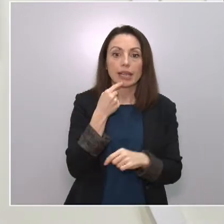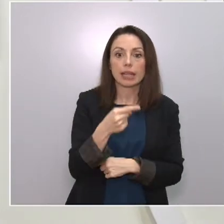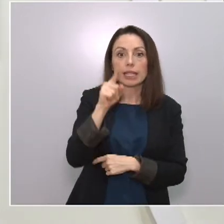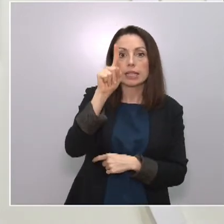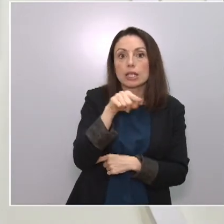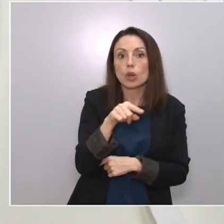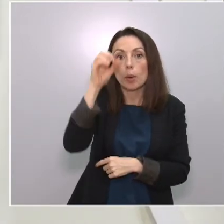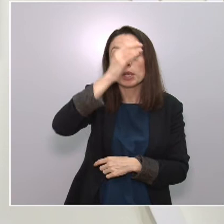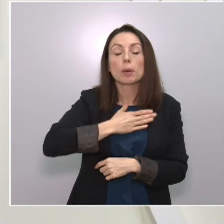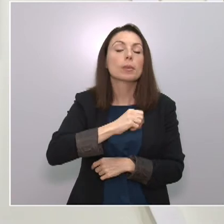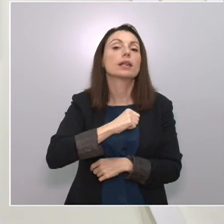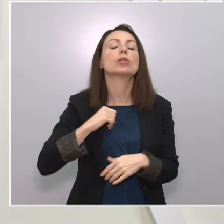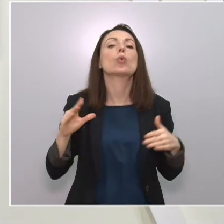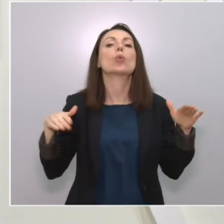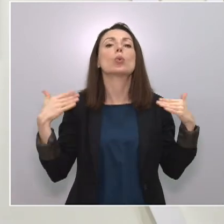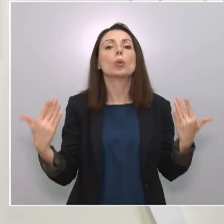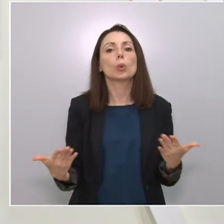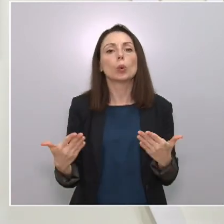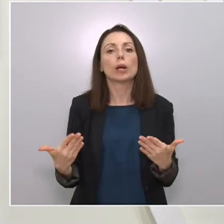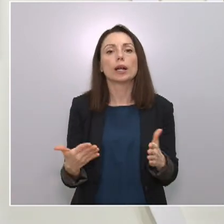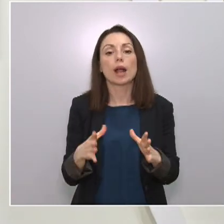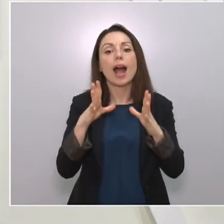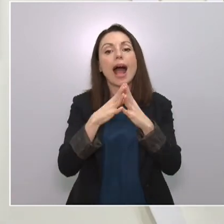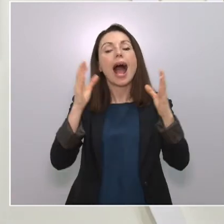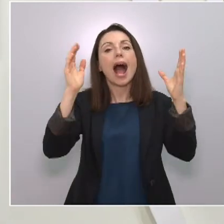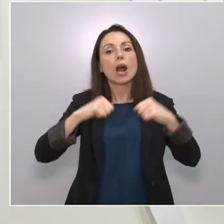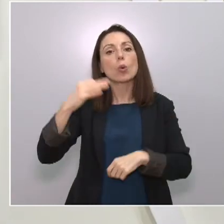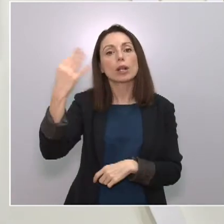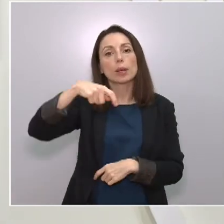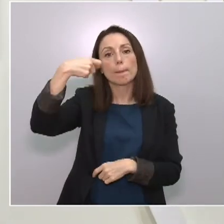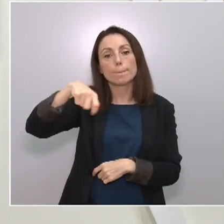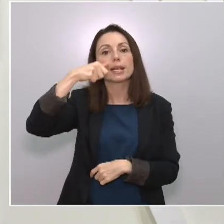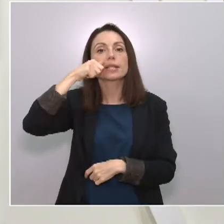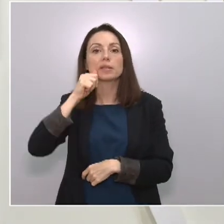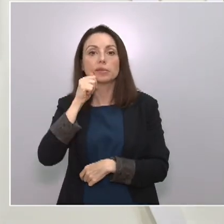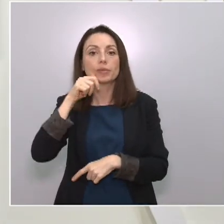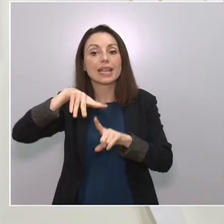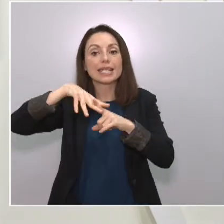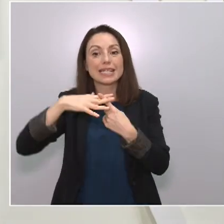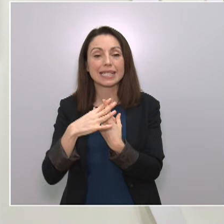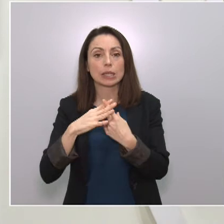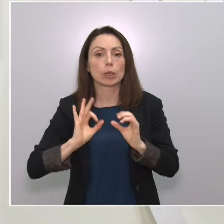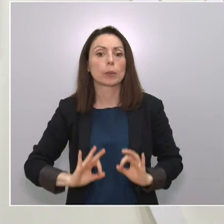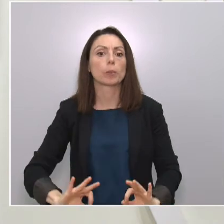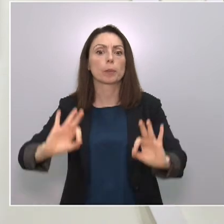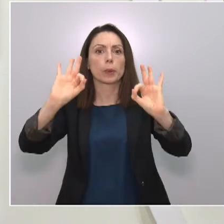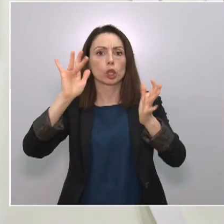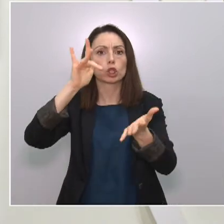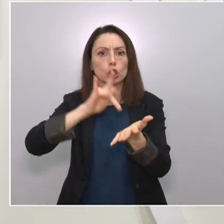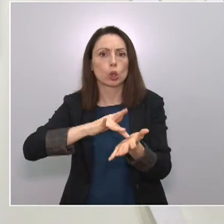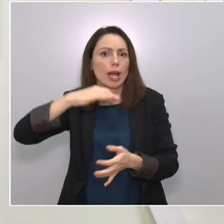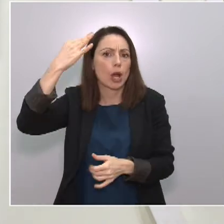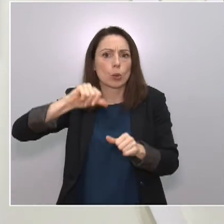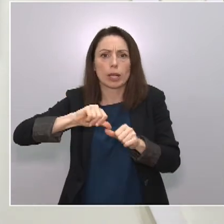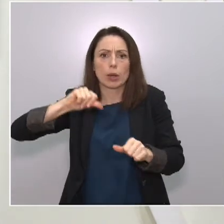mi posición. Mi posición es que debe haber un acuerdo y que el presidente del Gobierno, en esta situación excepcional,